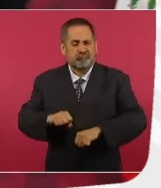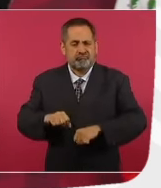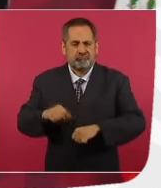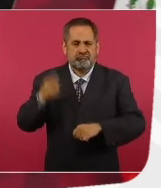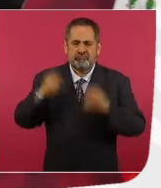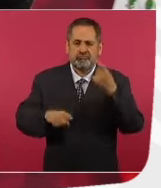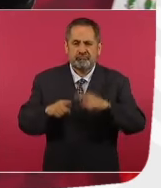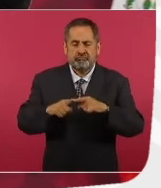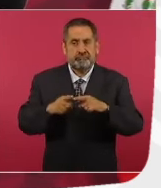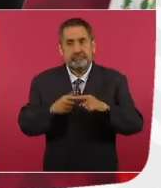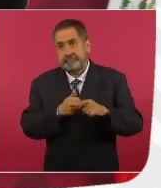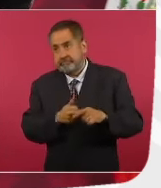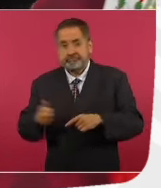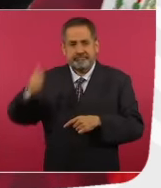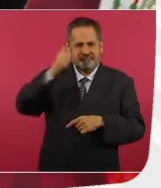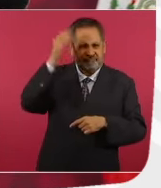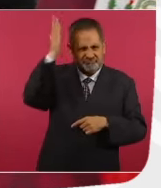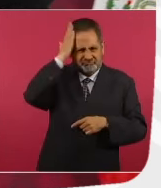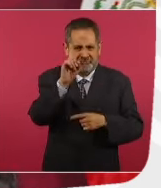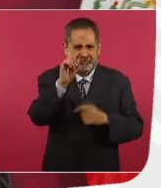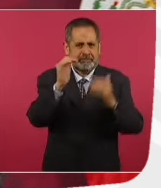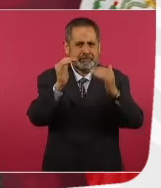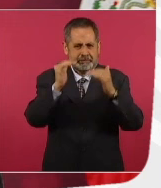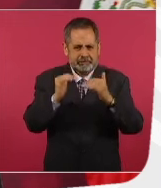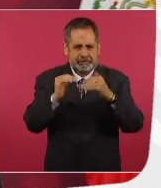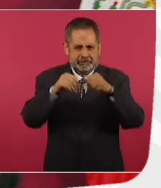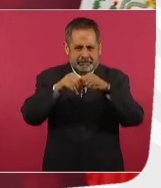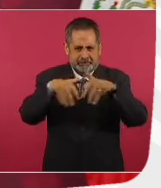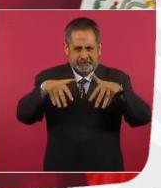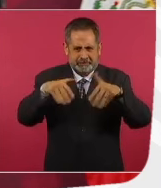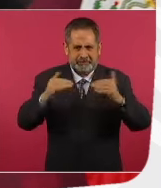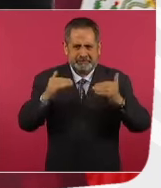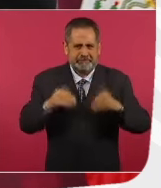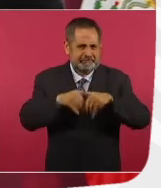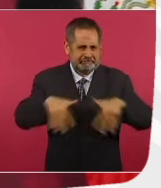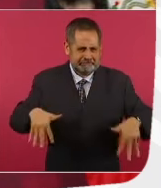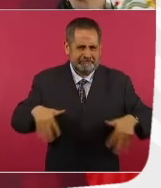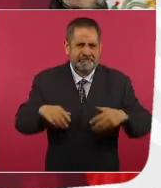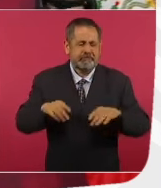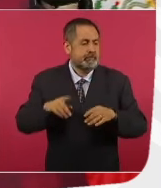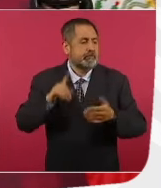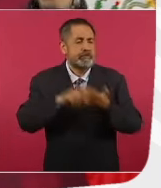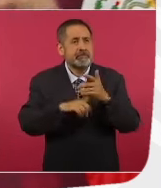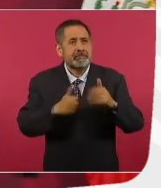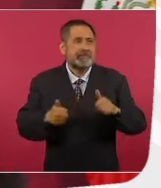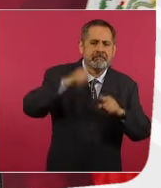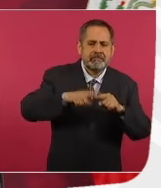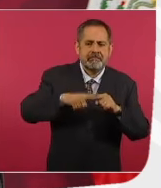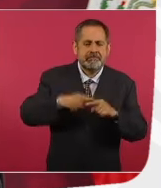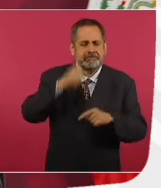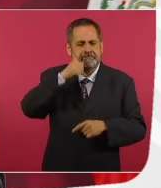quienes están hasta arriba Pues los del poder económico